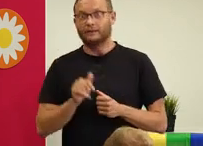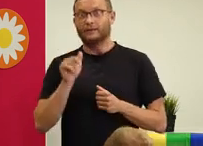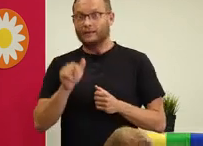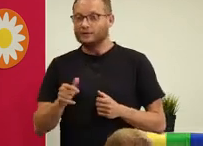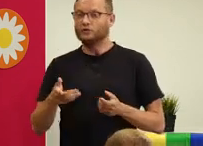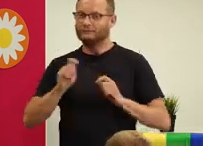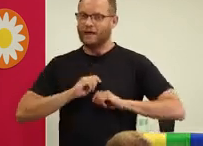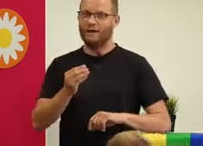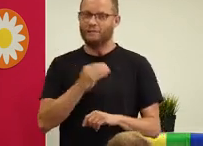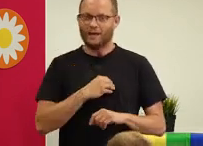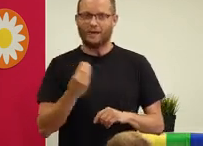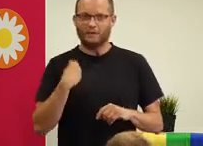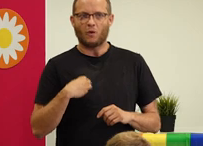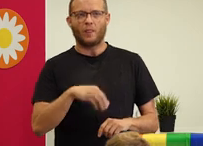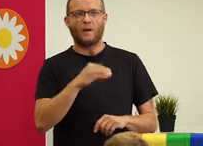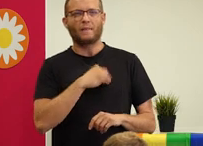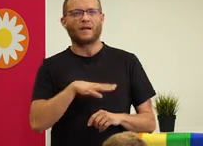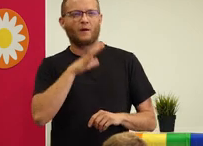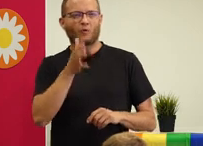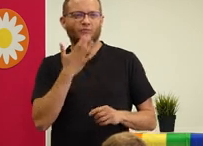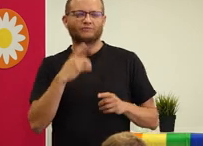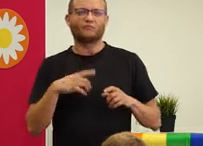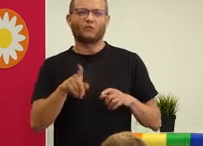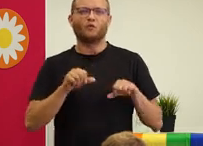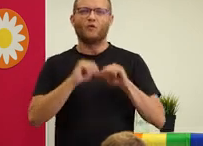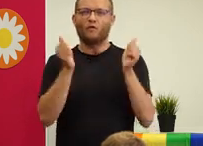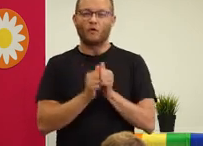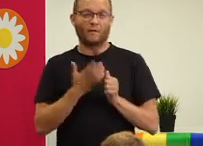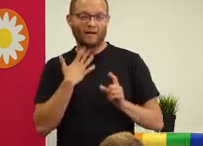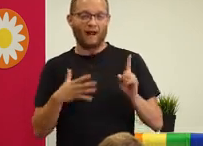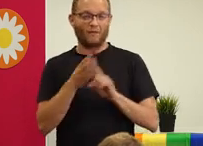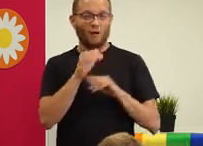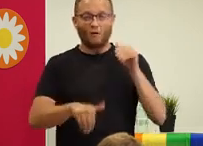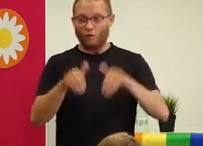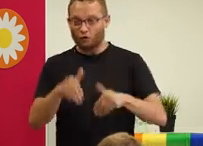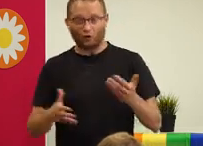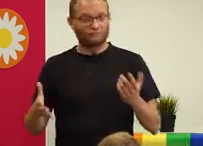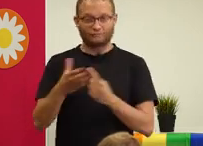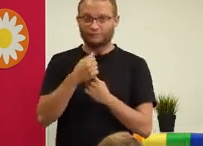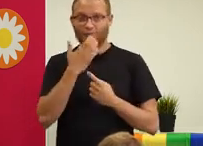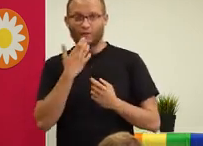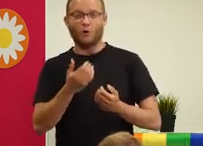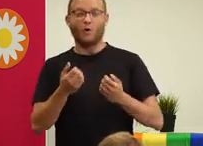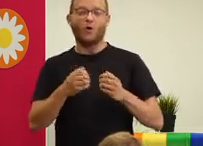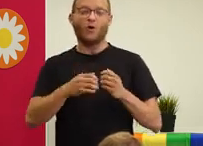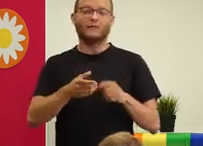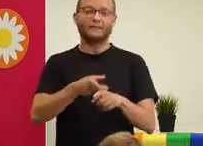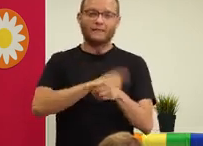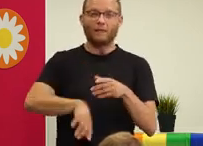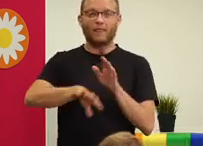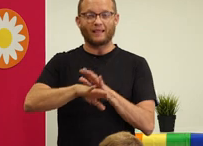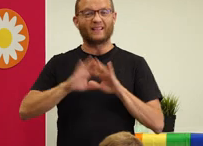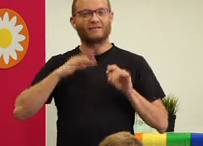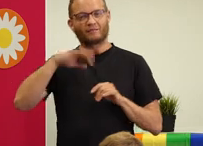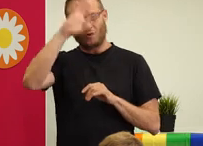lo que a mí me da pena. Me da pena porque ha sido una forma de conseguir votos, de conseguir poder por parte de la extrema derecha y de